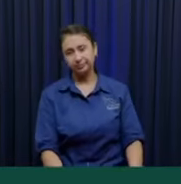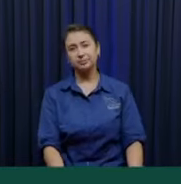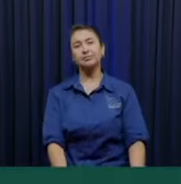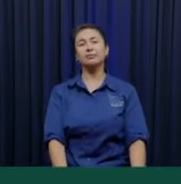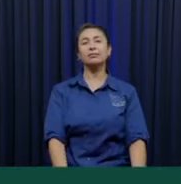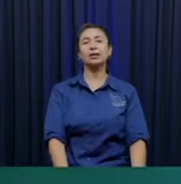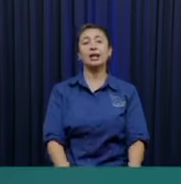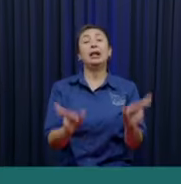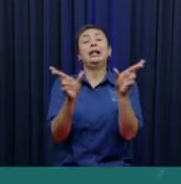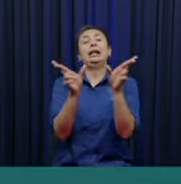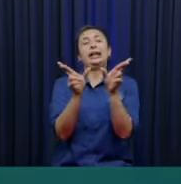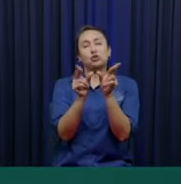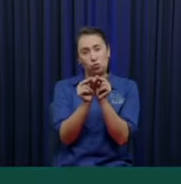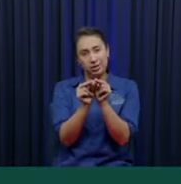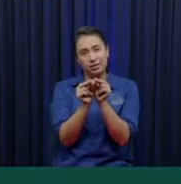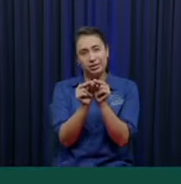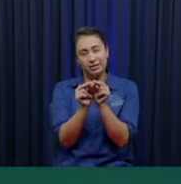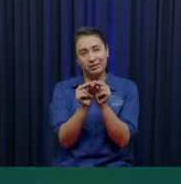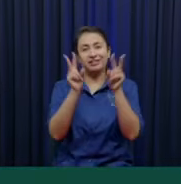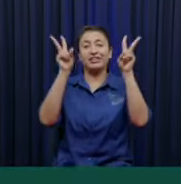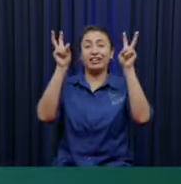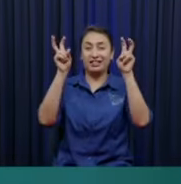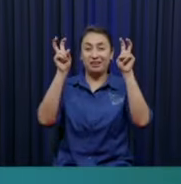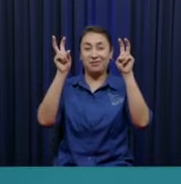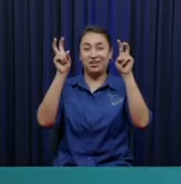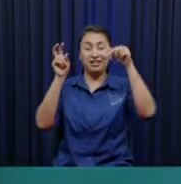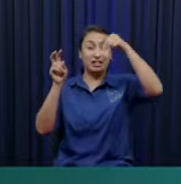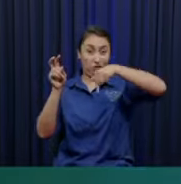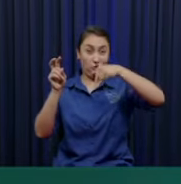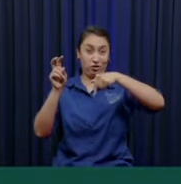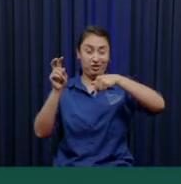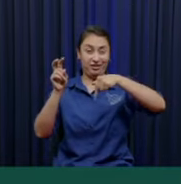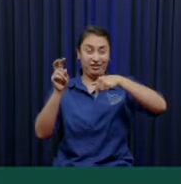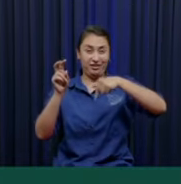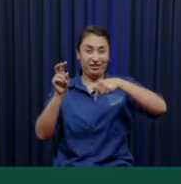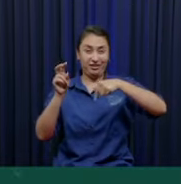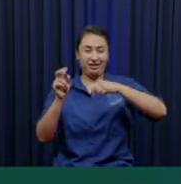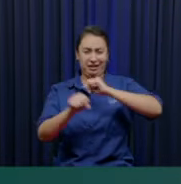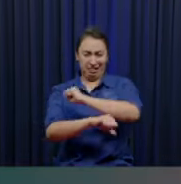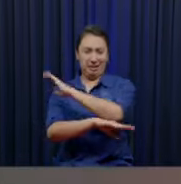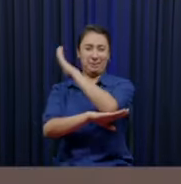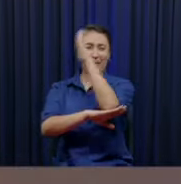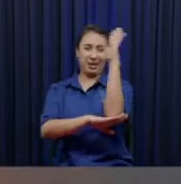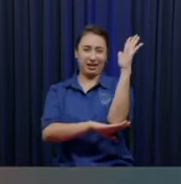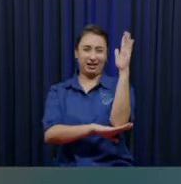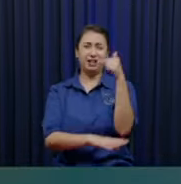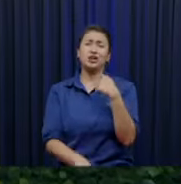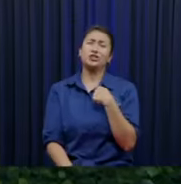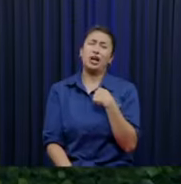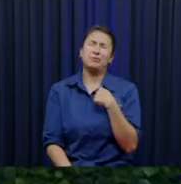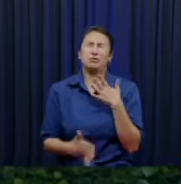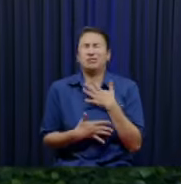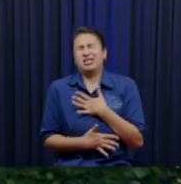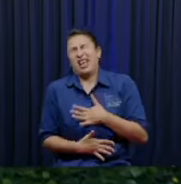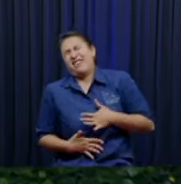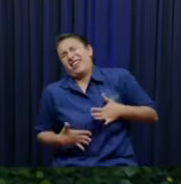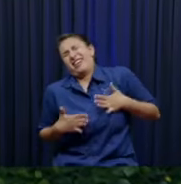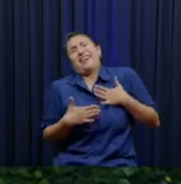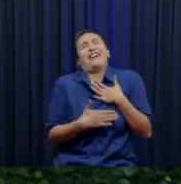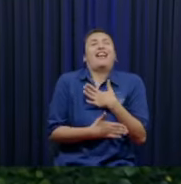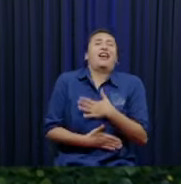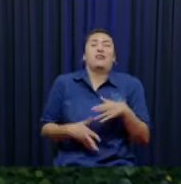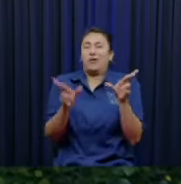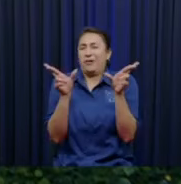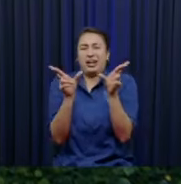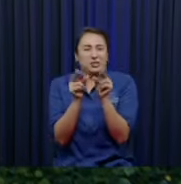el resumen, el cual yo me lo deleito. Yo me deleito ese resumen, ese hermano, digo, aleluya, cada vez que